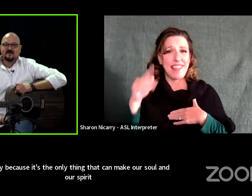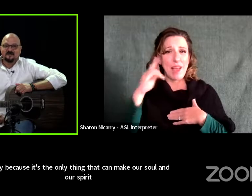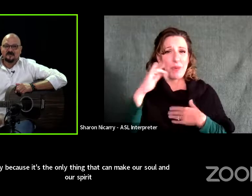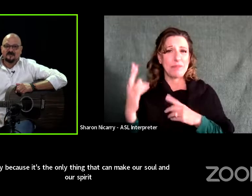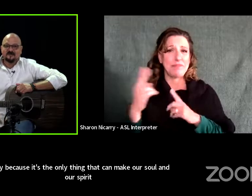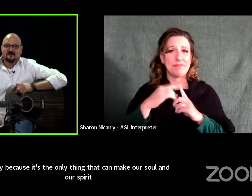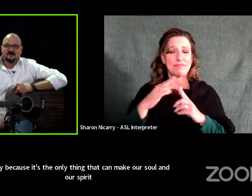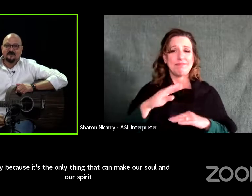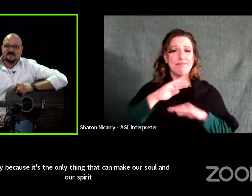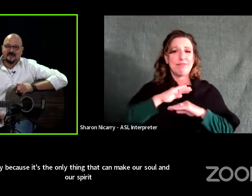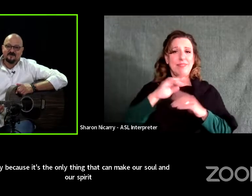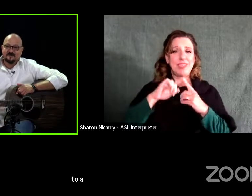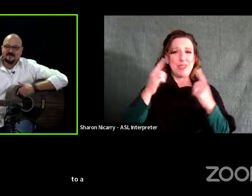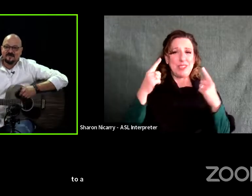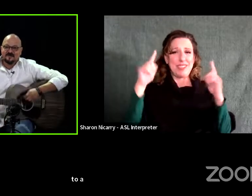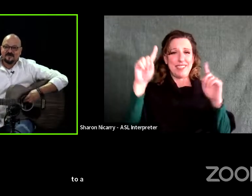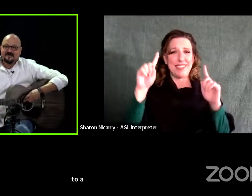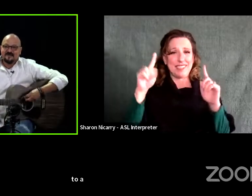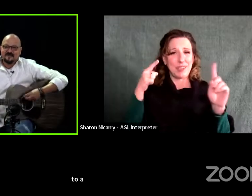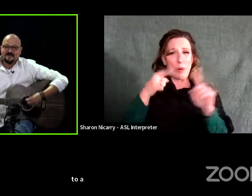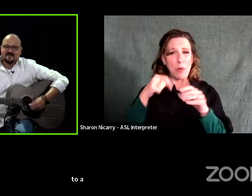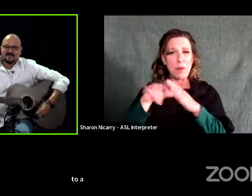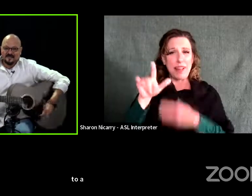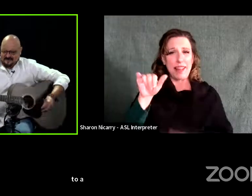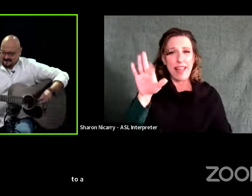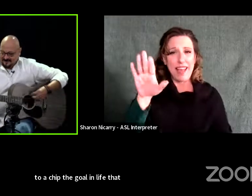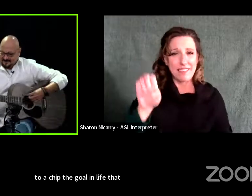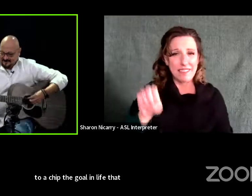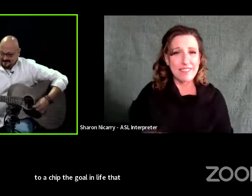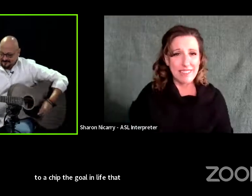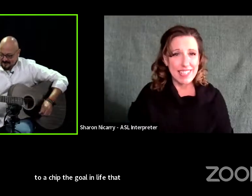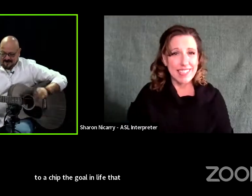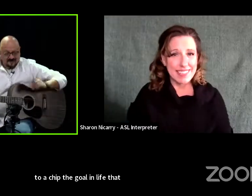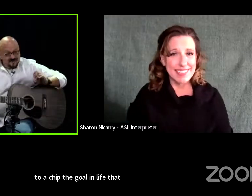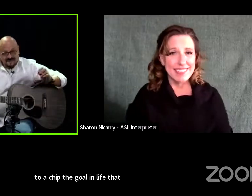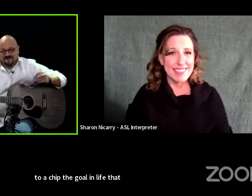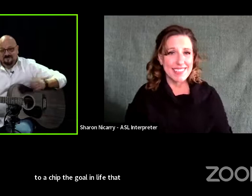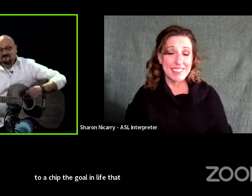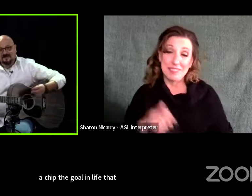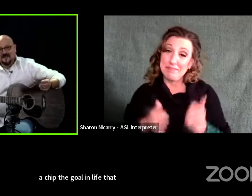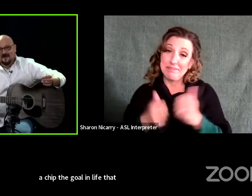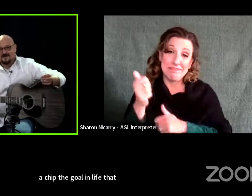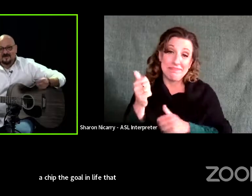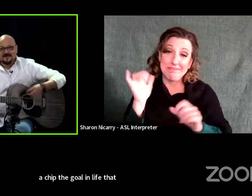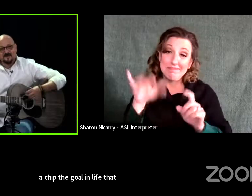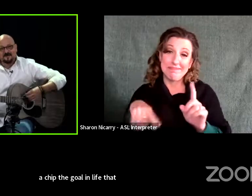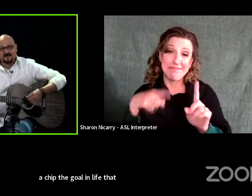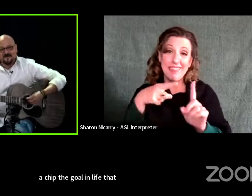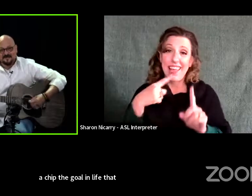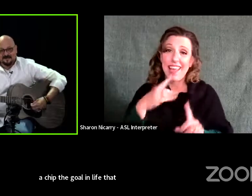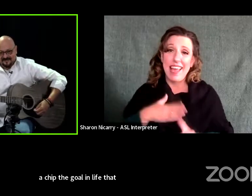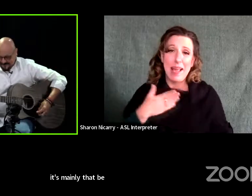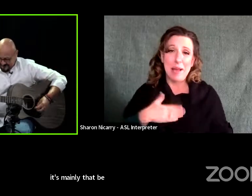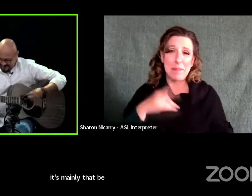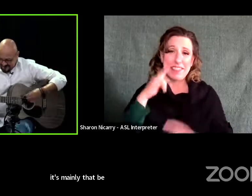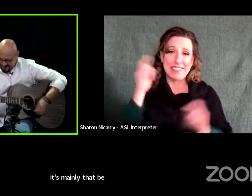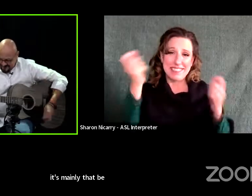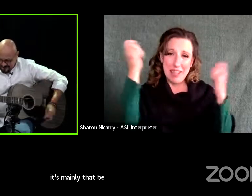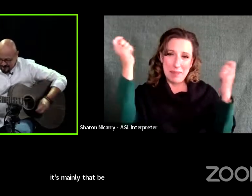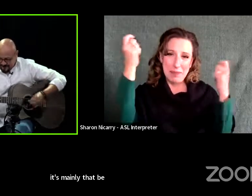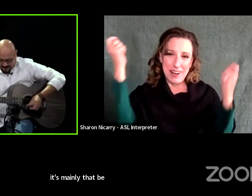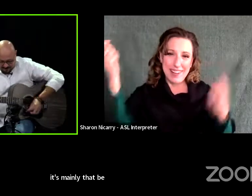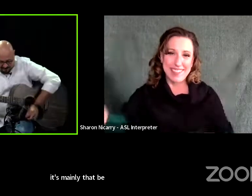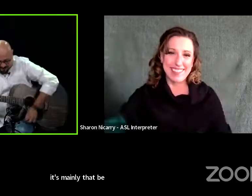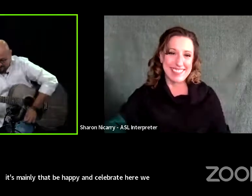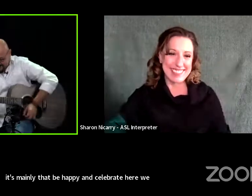to achieve the goal in life. That it's mainly that. Be happy and celebrate.